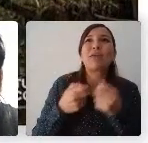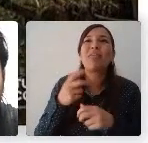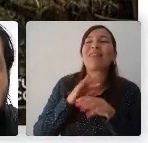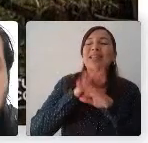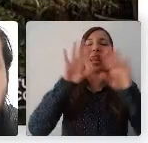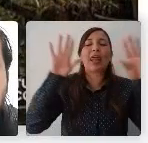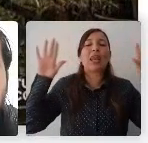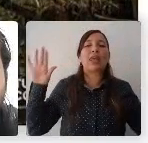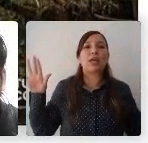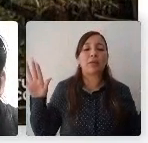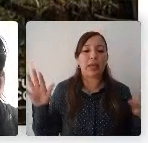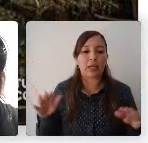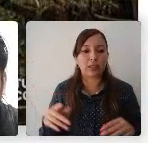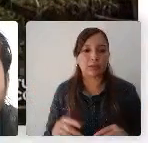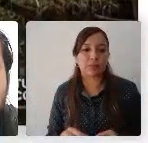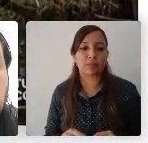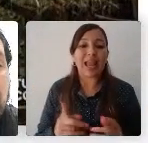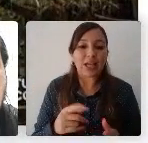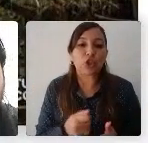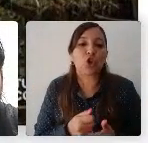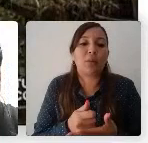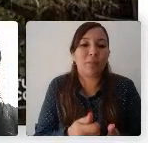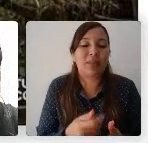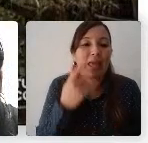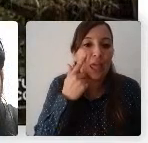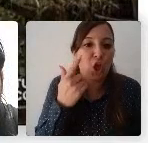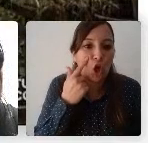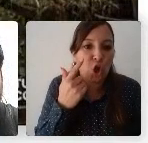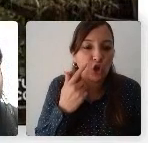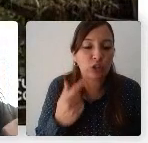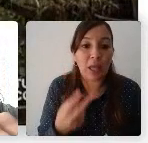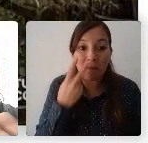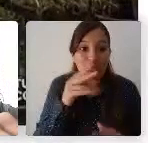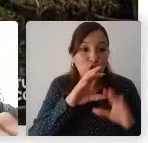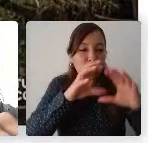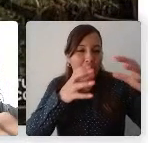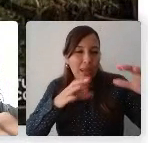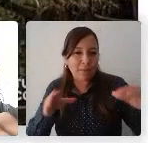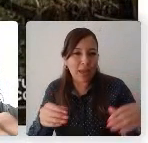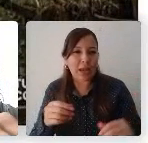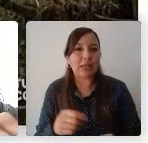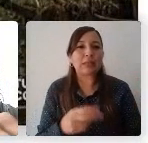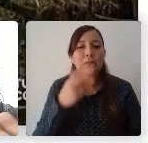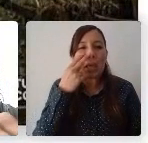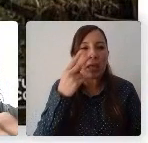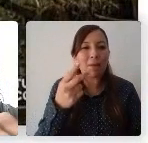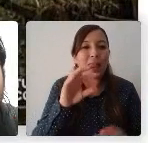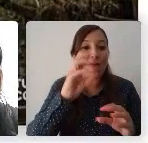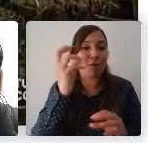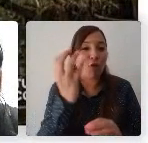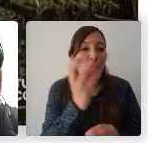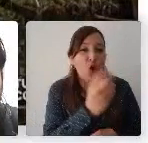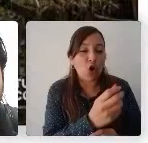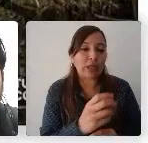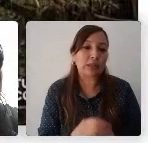conservación, gastronomía, misticismo, observación de flora y fauna y, obviamente, la